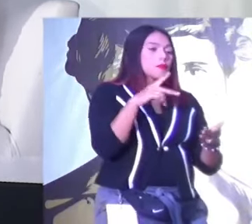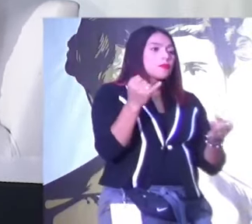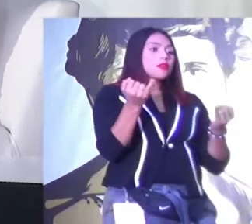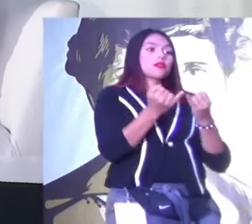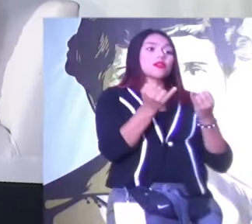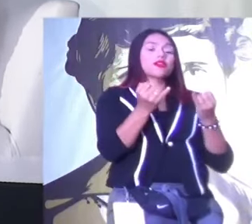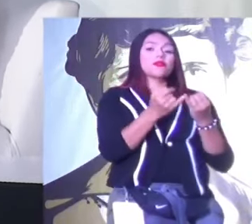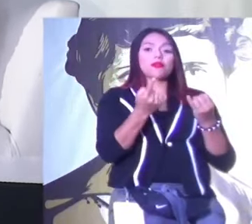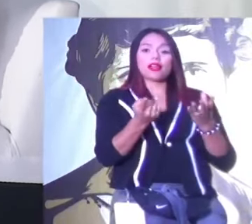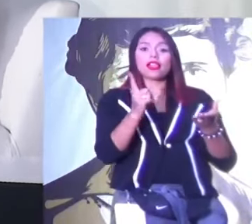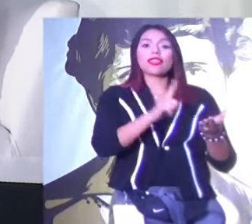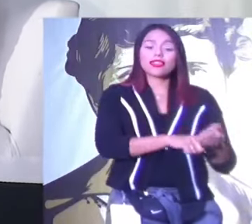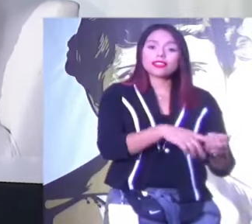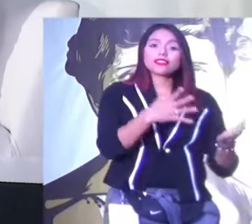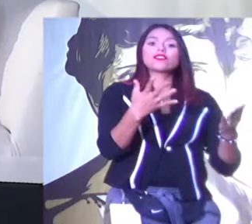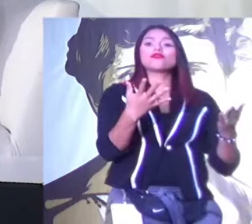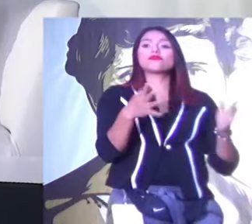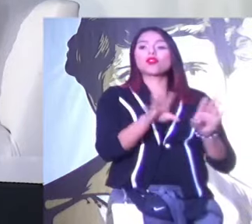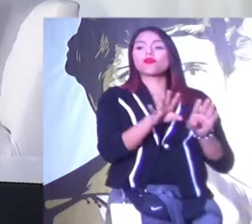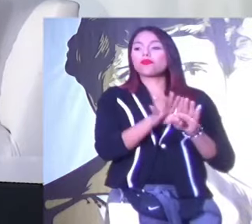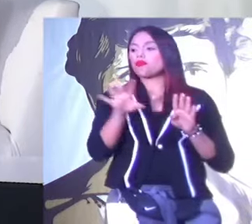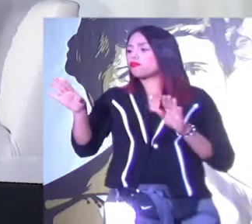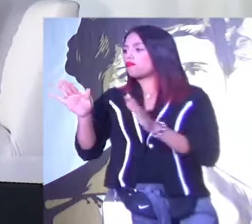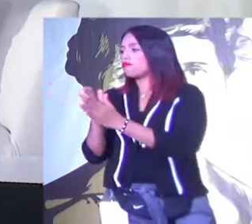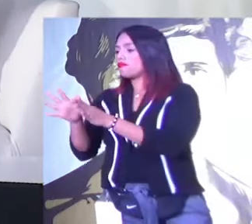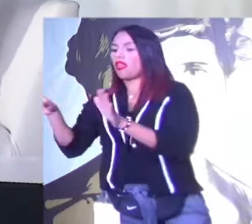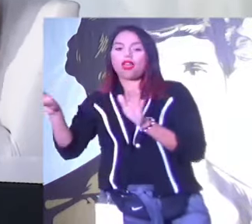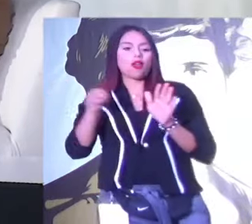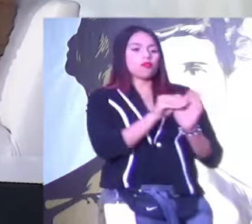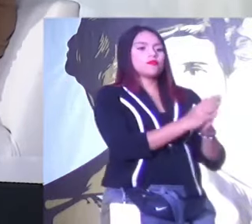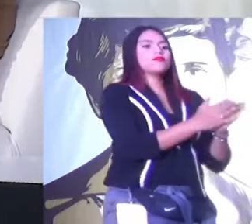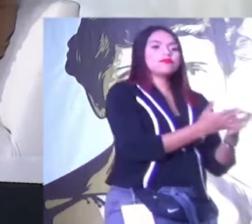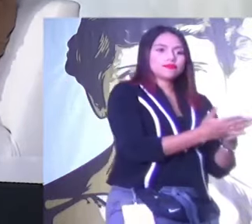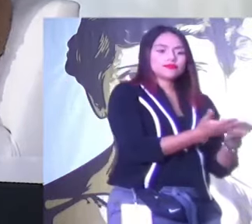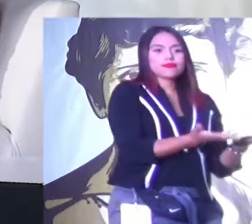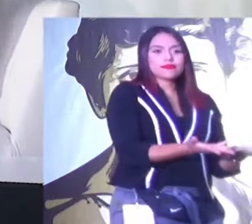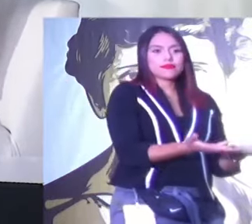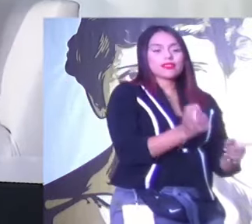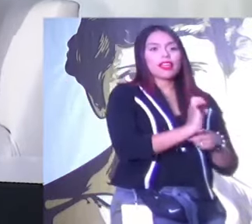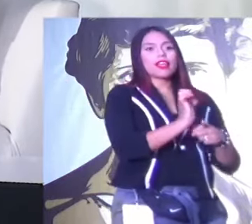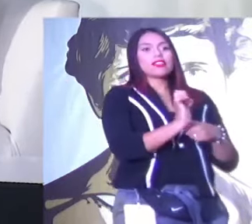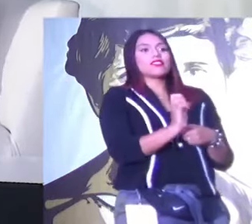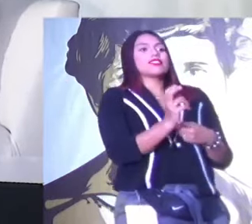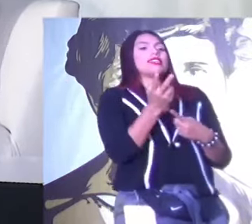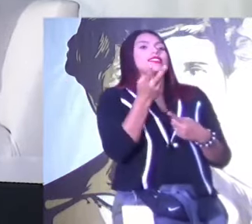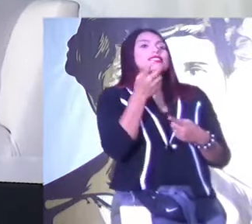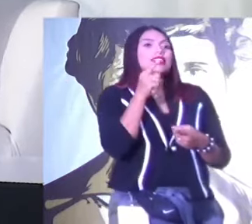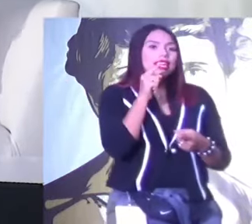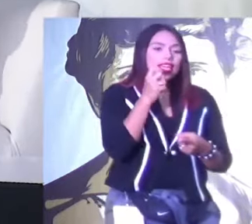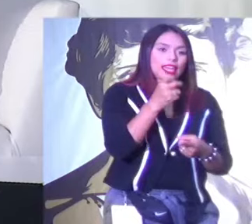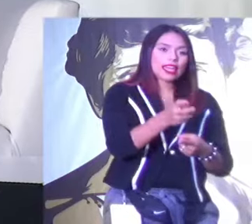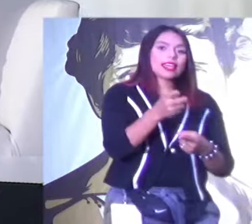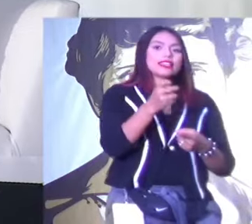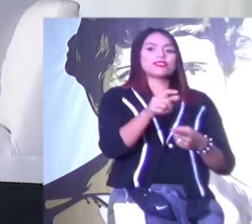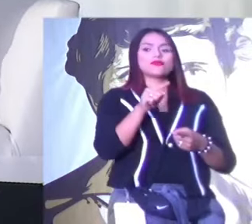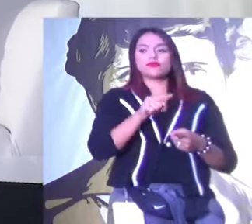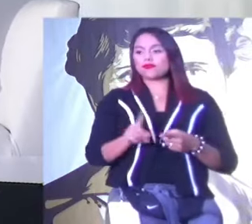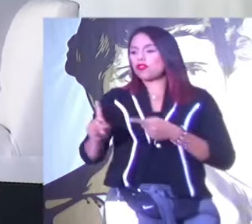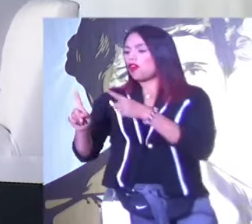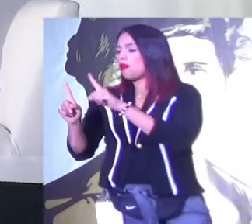Mente. En la Misa Fronteriza hay fragmentos de Idos de la Mente. Idos de la Mente, o sea, estás minando cosas que sirven de